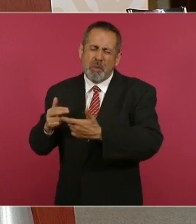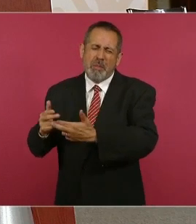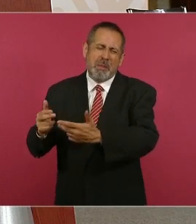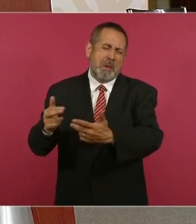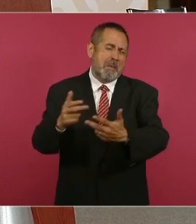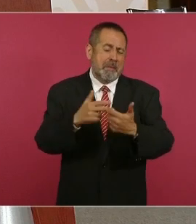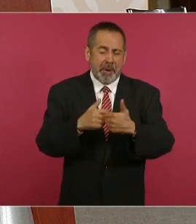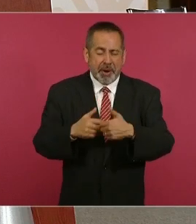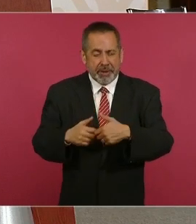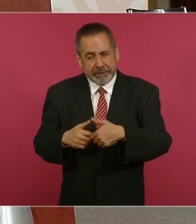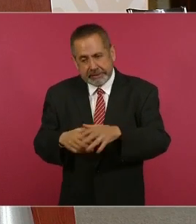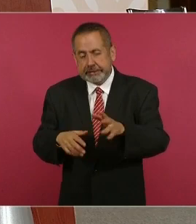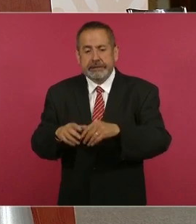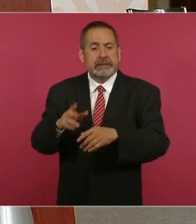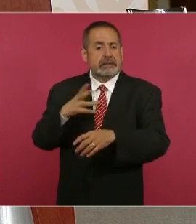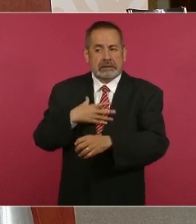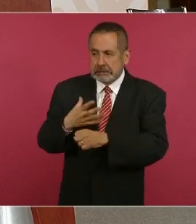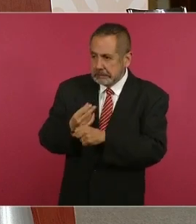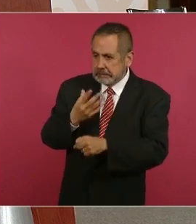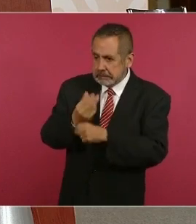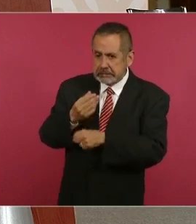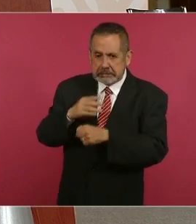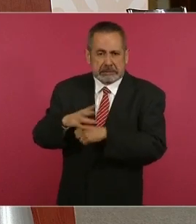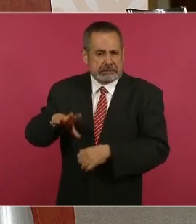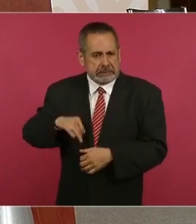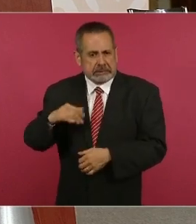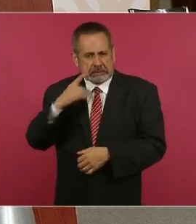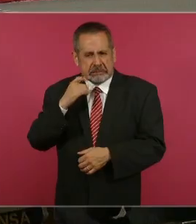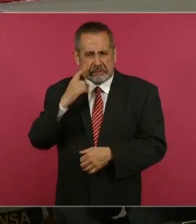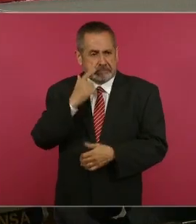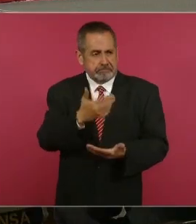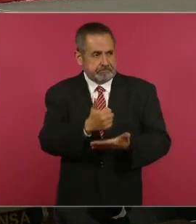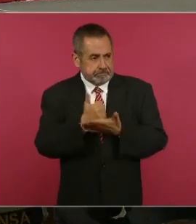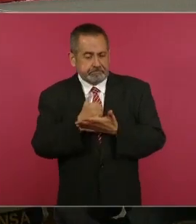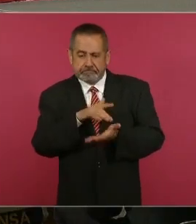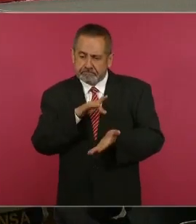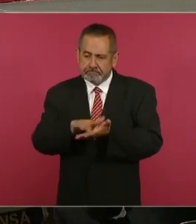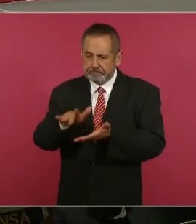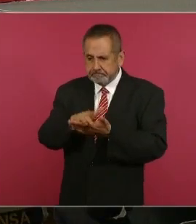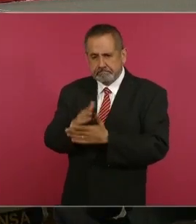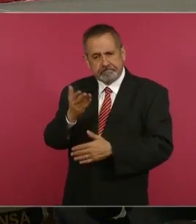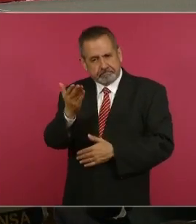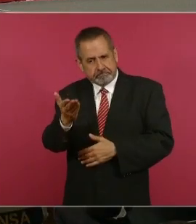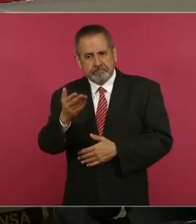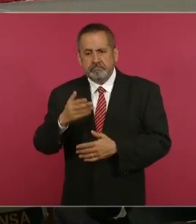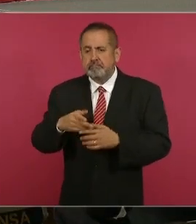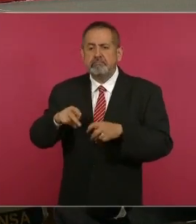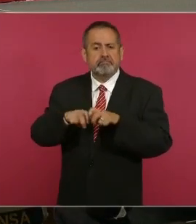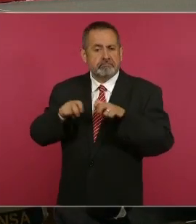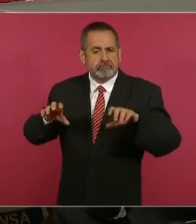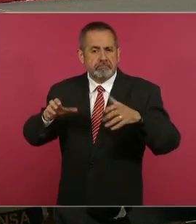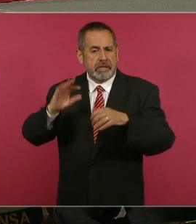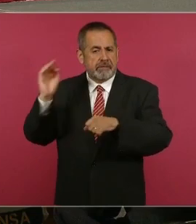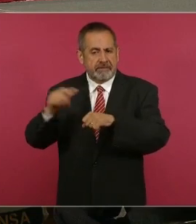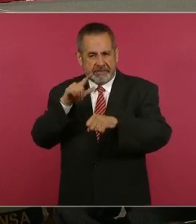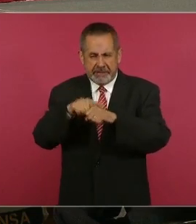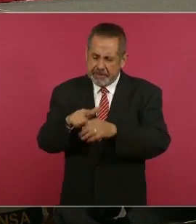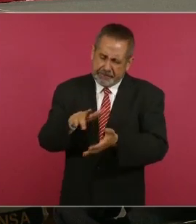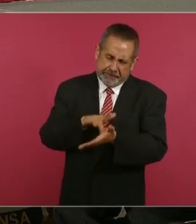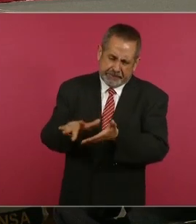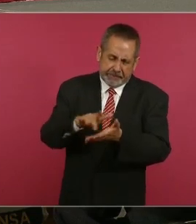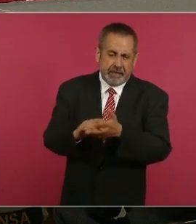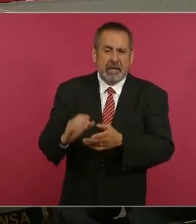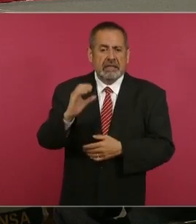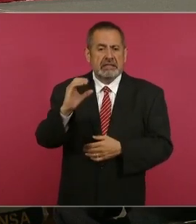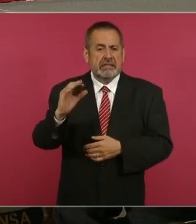se está trabajando con todo el apoyo que nos ha brindado usted, el Gabinete Federal,